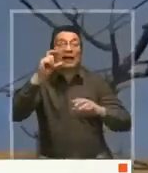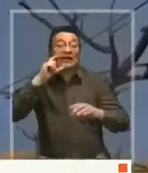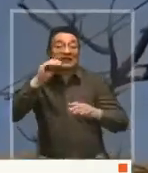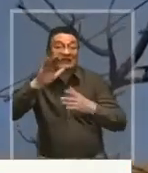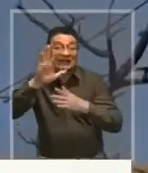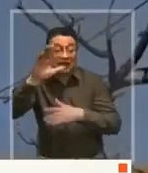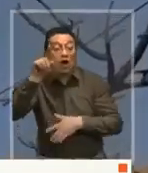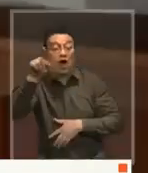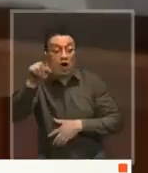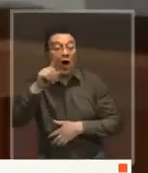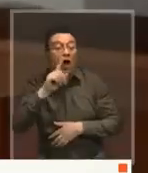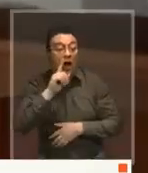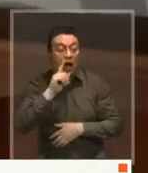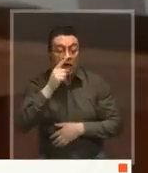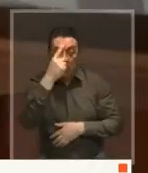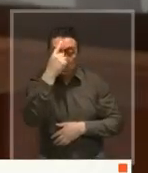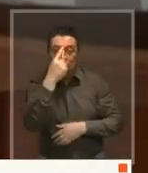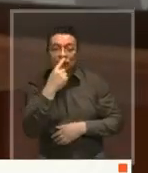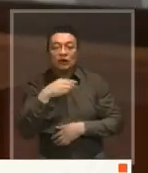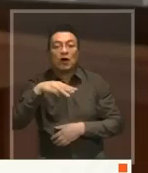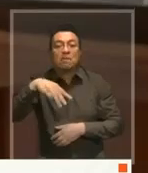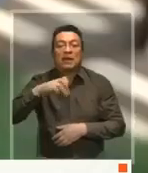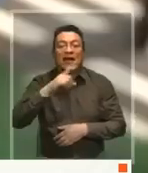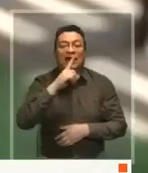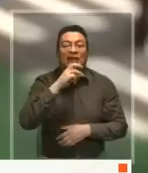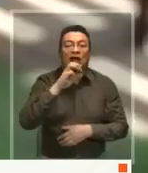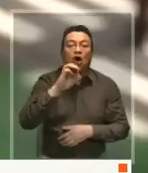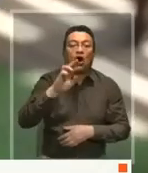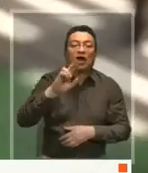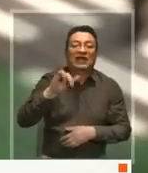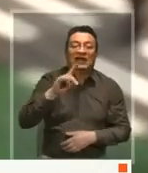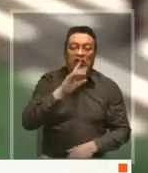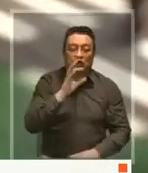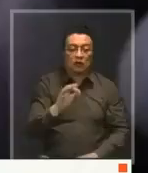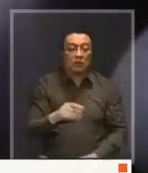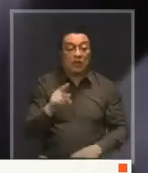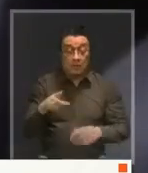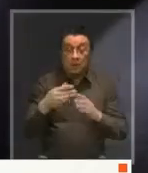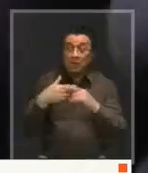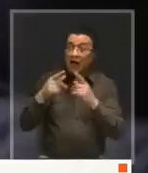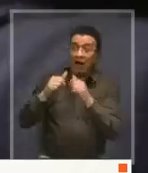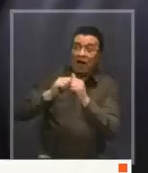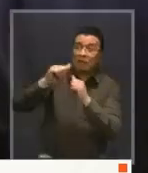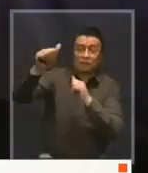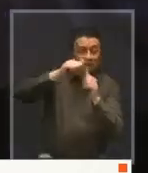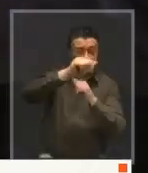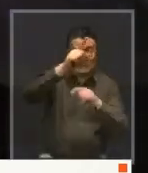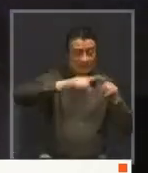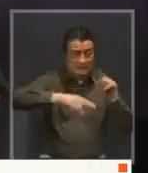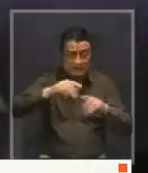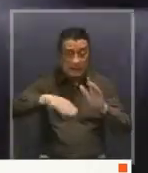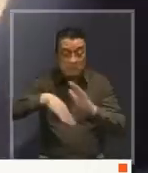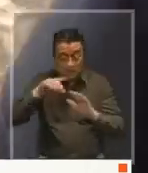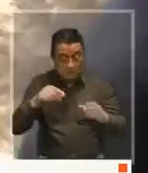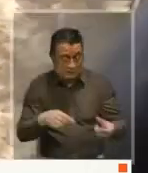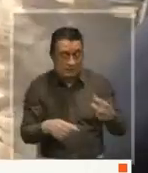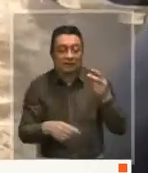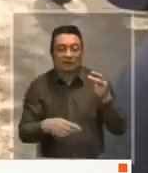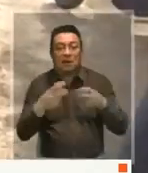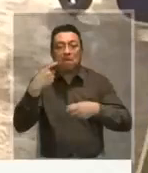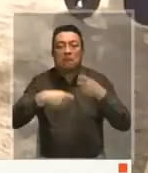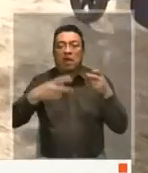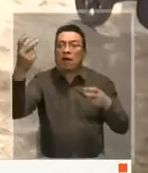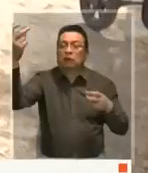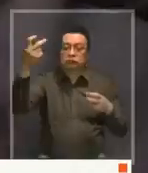funciona el Museo del meteorito de la viiden extraterrestre lo más extraterrestre que uno pueda tener en sus manos es un meteorito